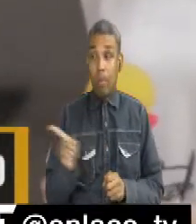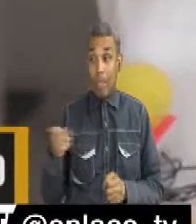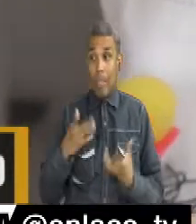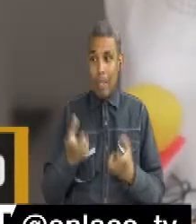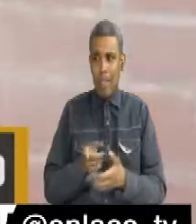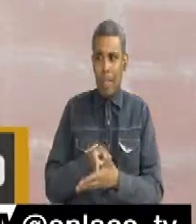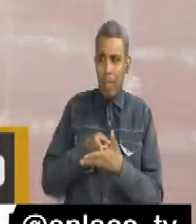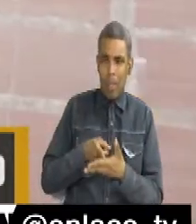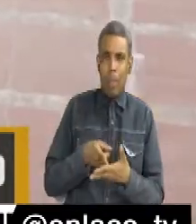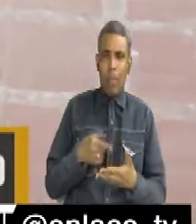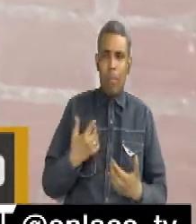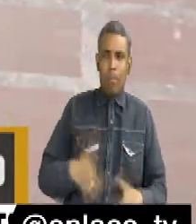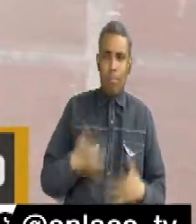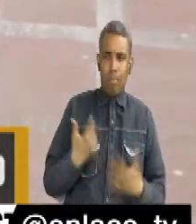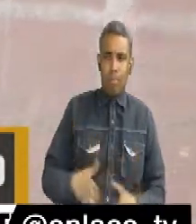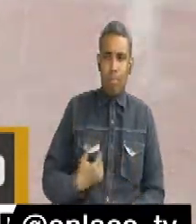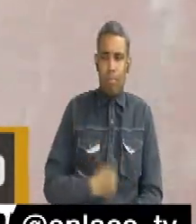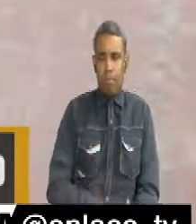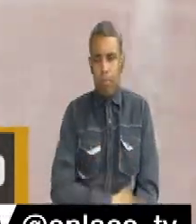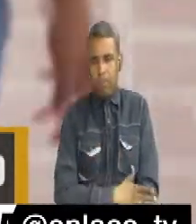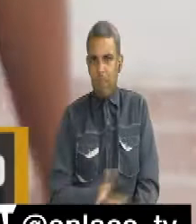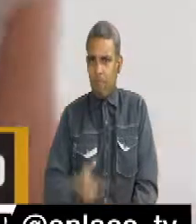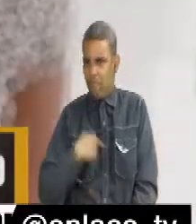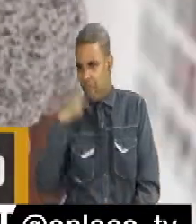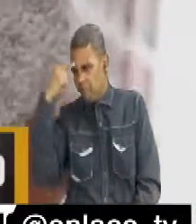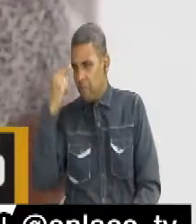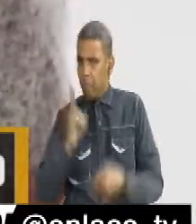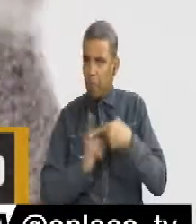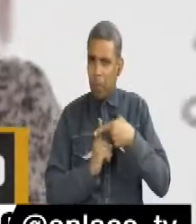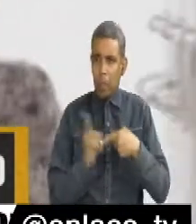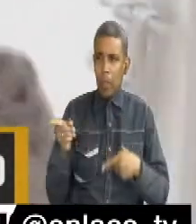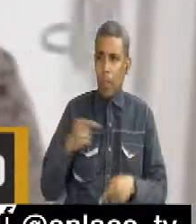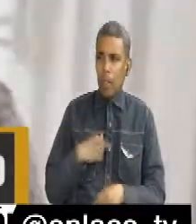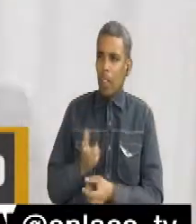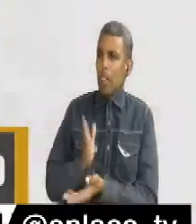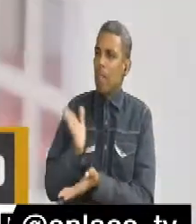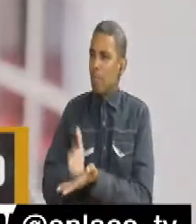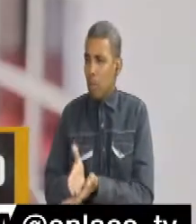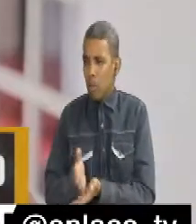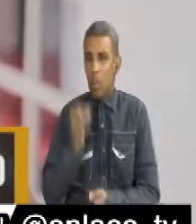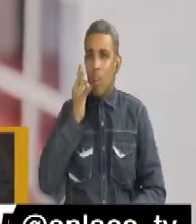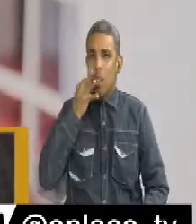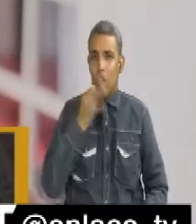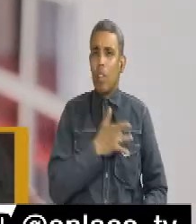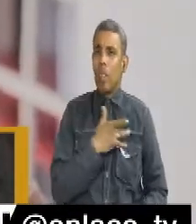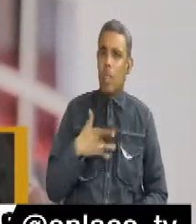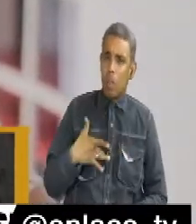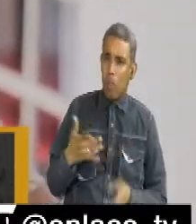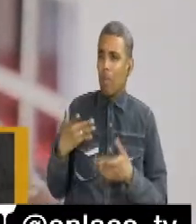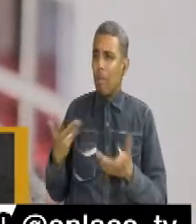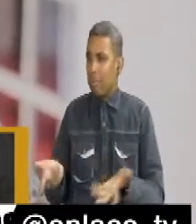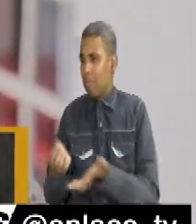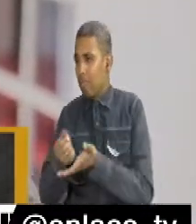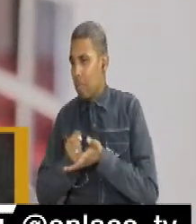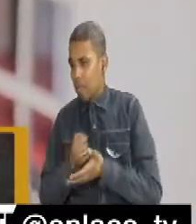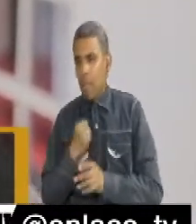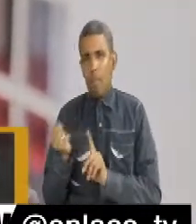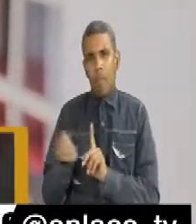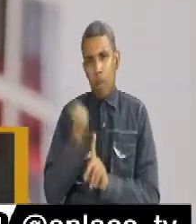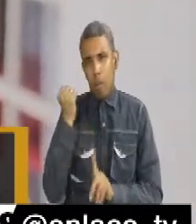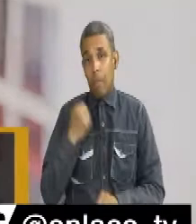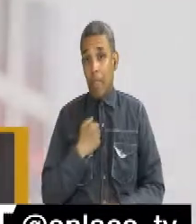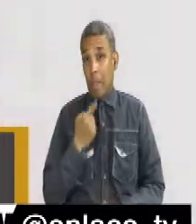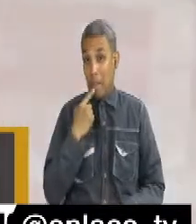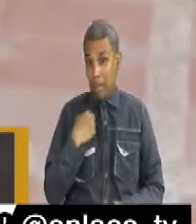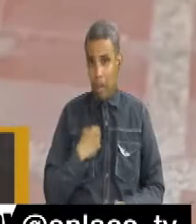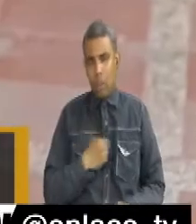han sido su apoyo para no desistir de la negligencia de su EPS, Café Salud. Primero me dijeron de que no había convenio,